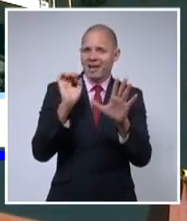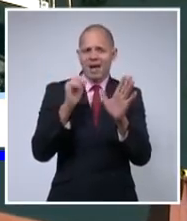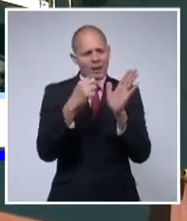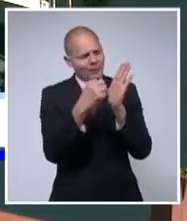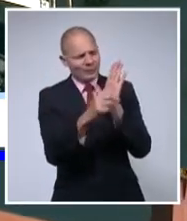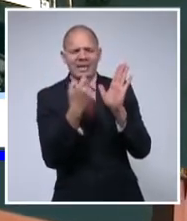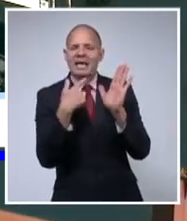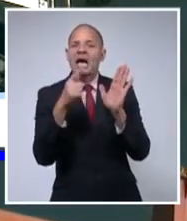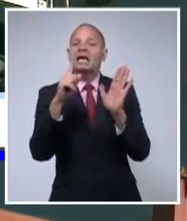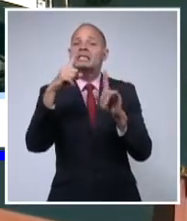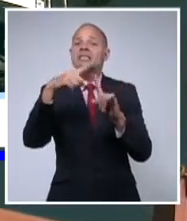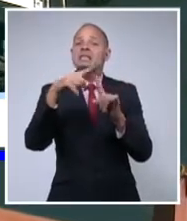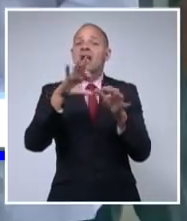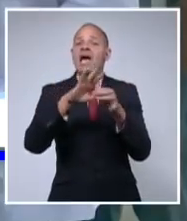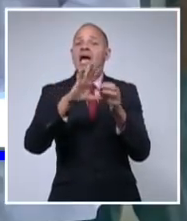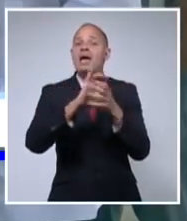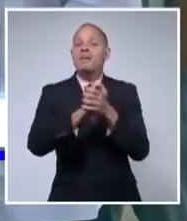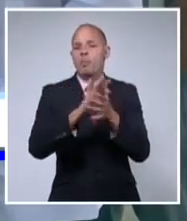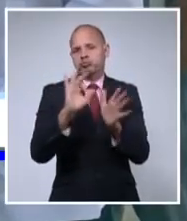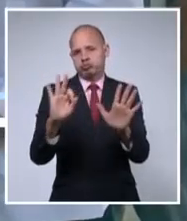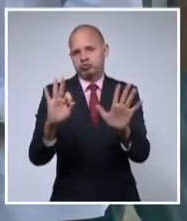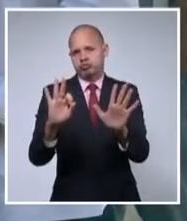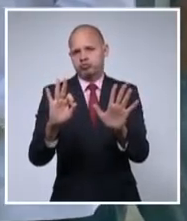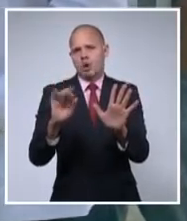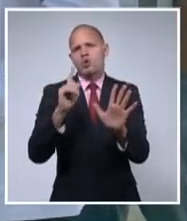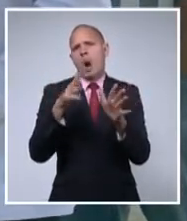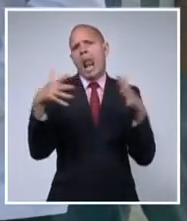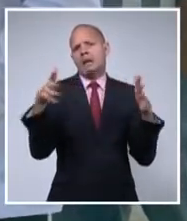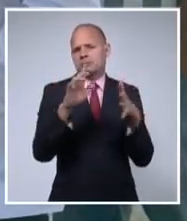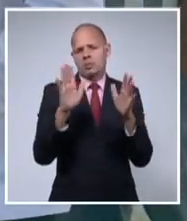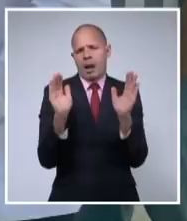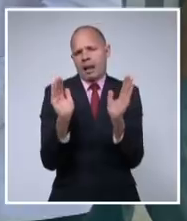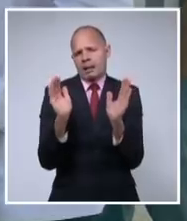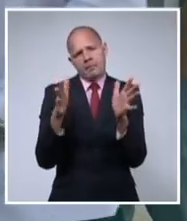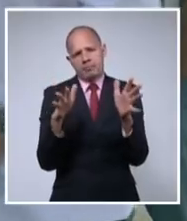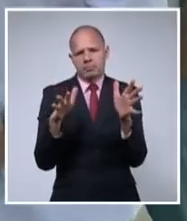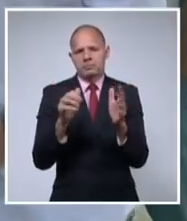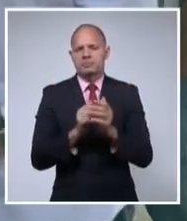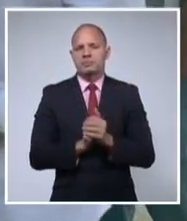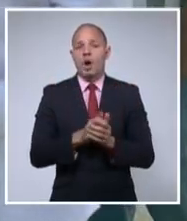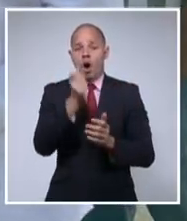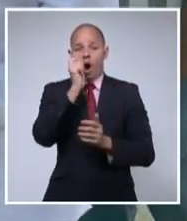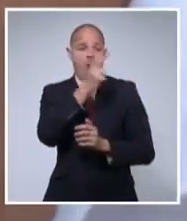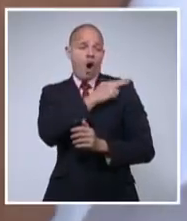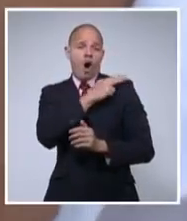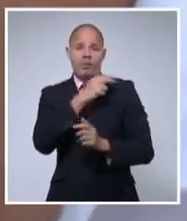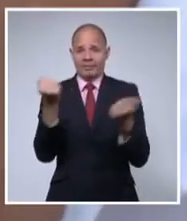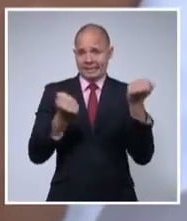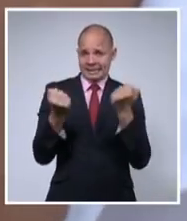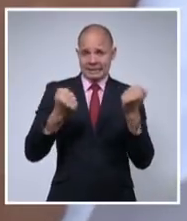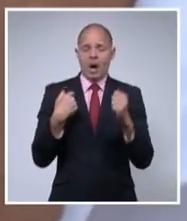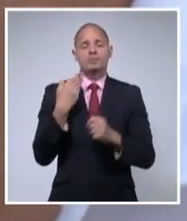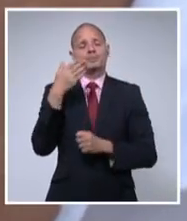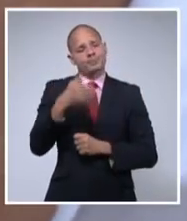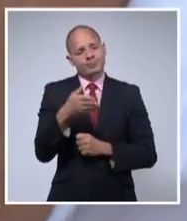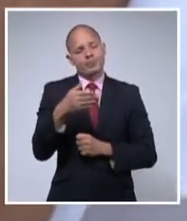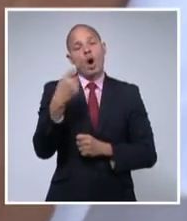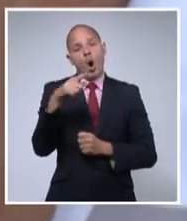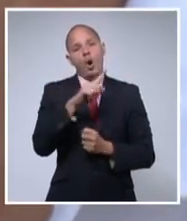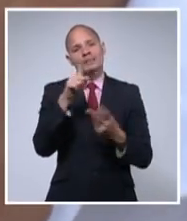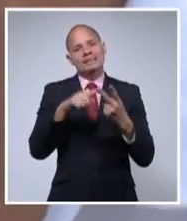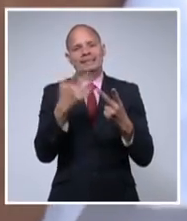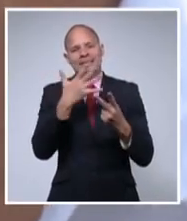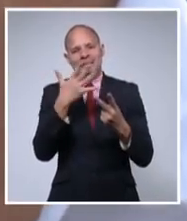TGM-8 de mediano porte. El ministro del Transporte, Eduardo Rodríguez Dávila, acompañado por el embajador